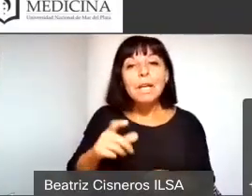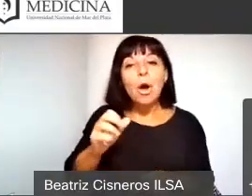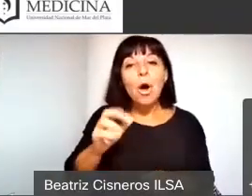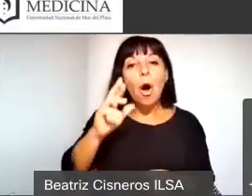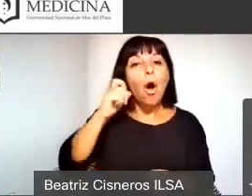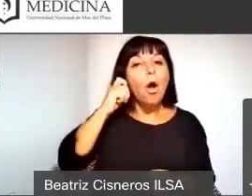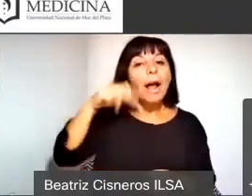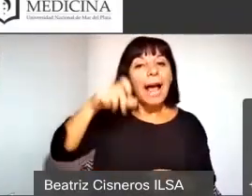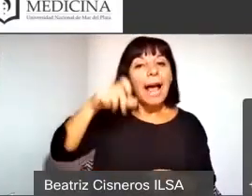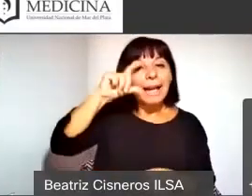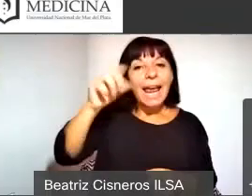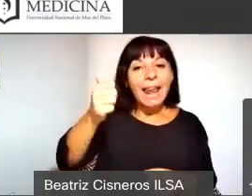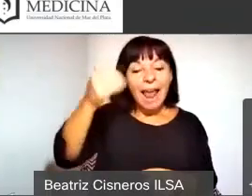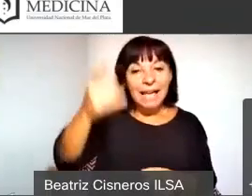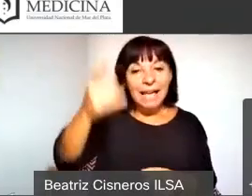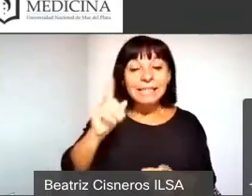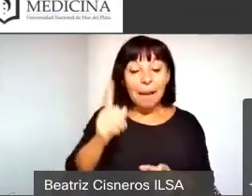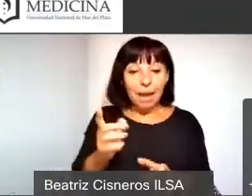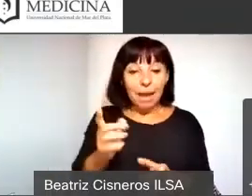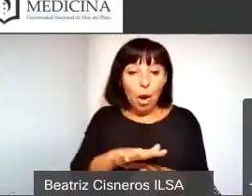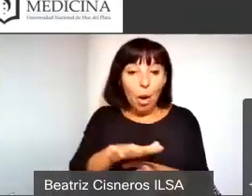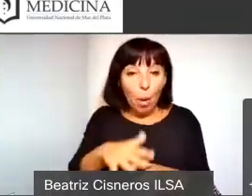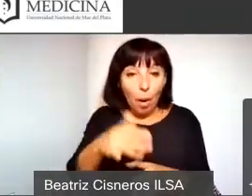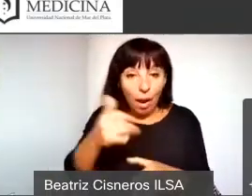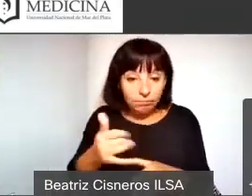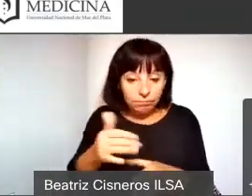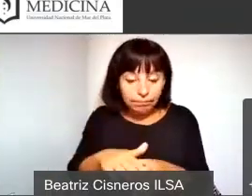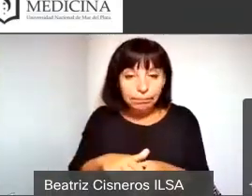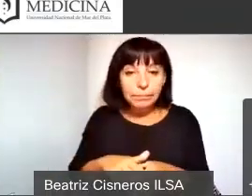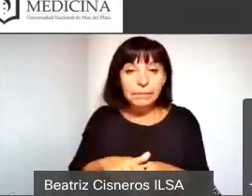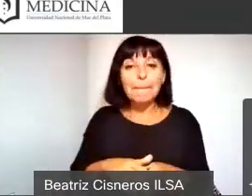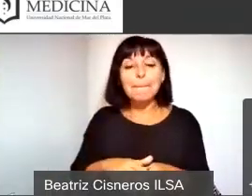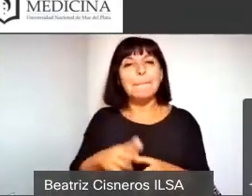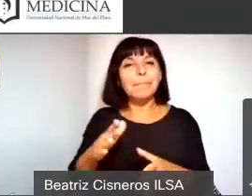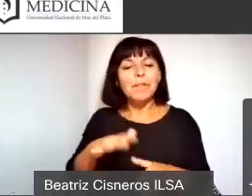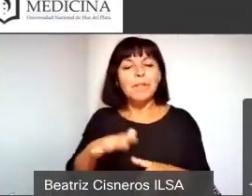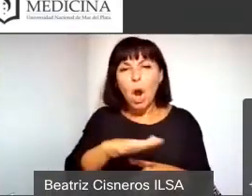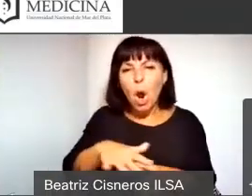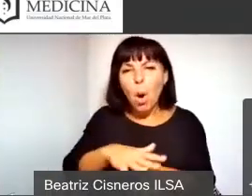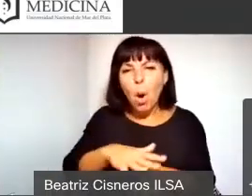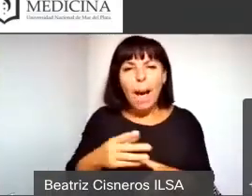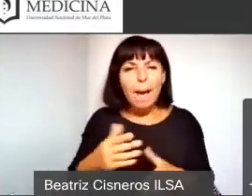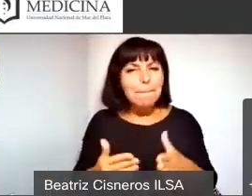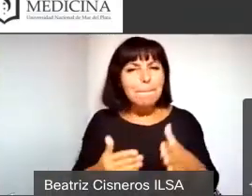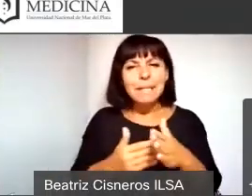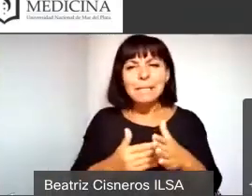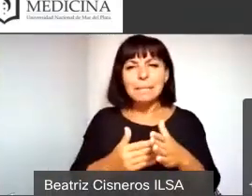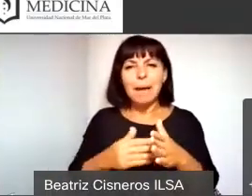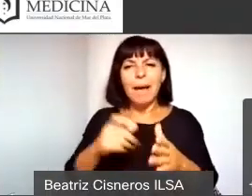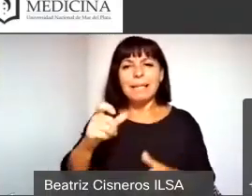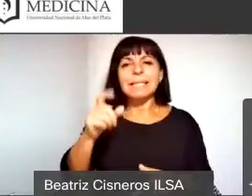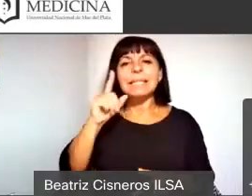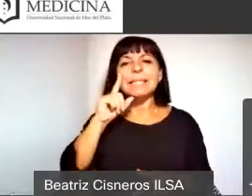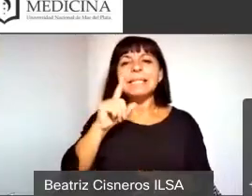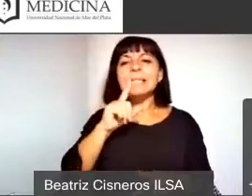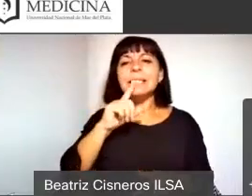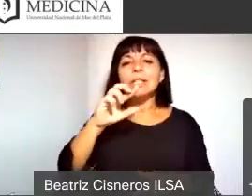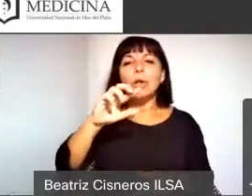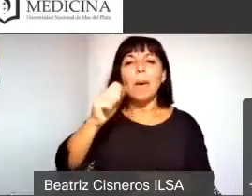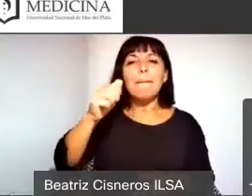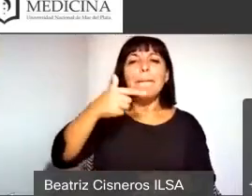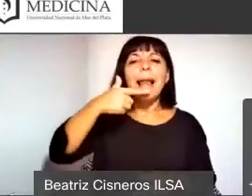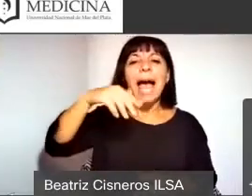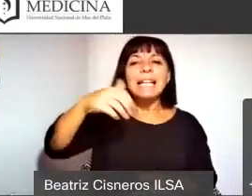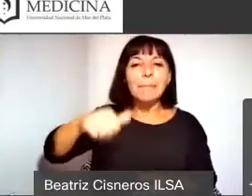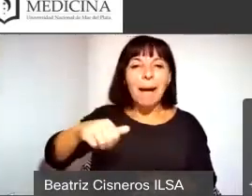representan compartimentos. Pero recordemos, los compartimentos principales son el compartimento citoplasmático, que se localiza entre la